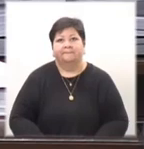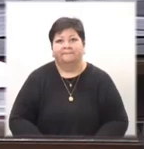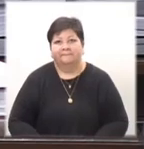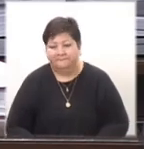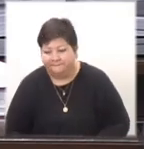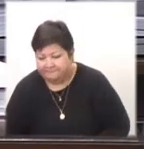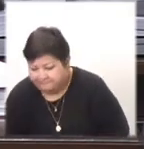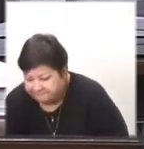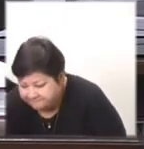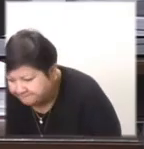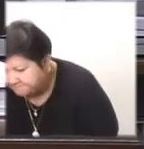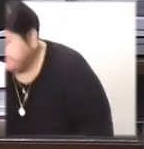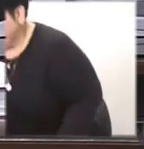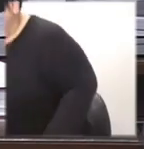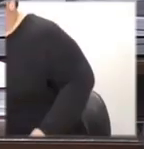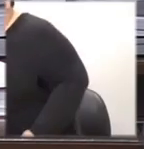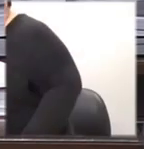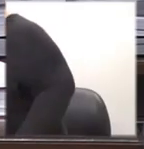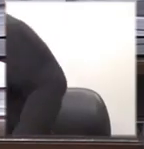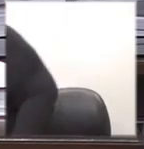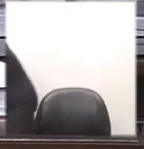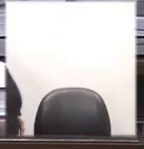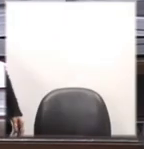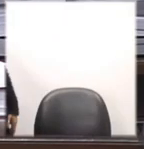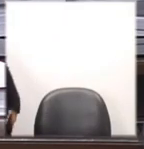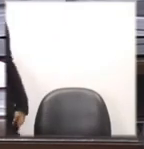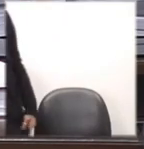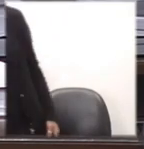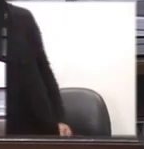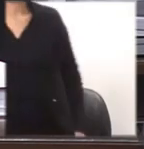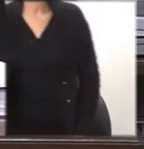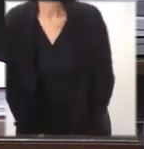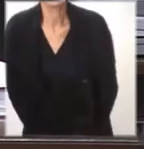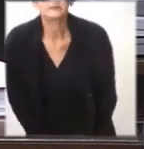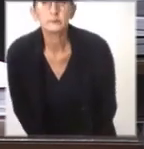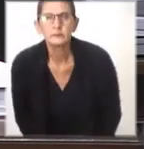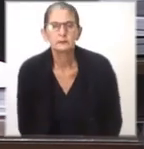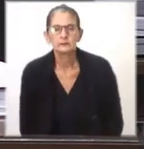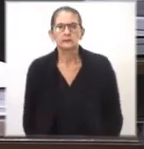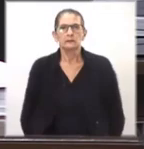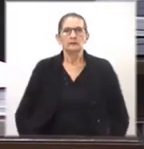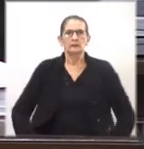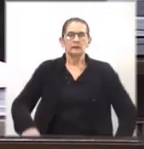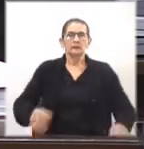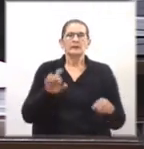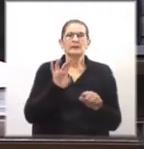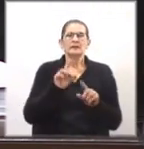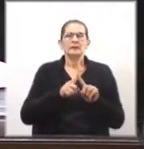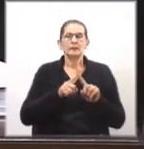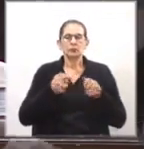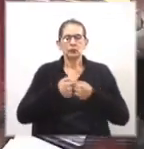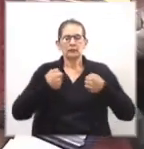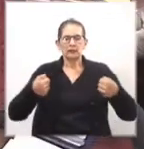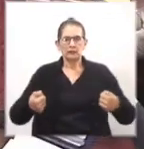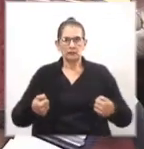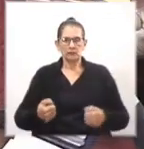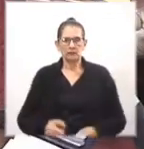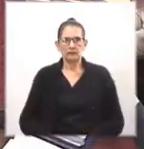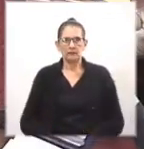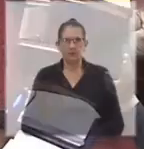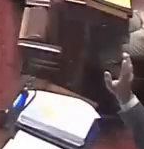Gracias, señor presidente. Para solicitar la extensión de 15 minutos para el informe. Se está votando.